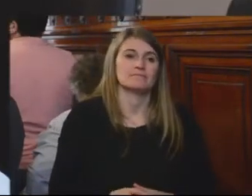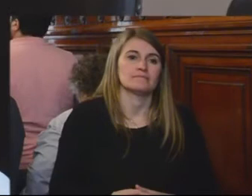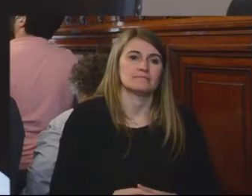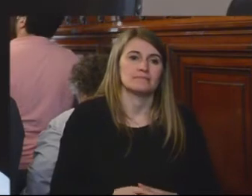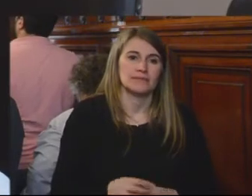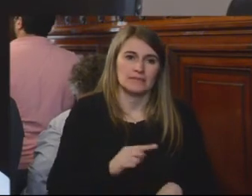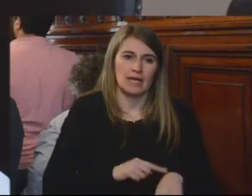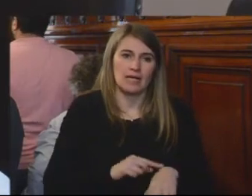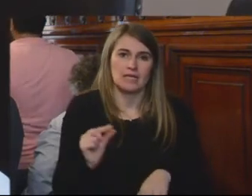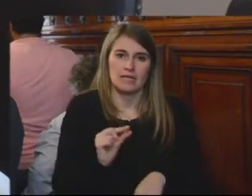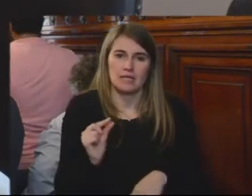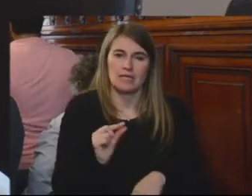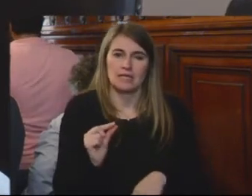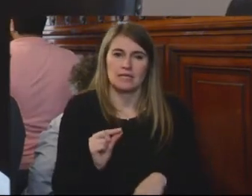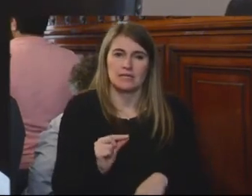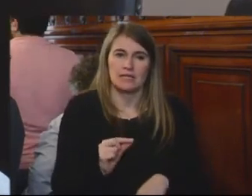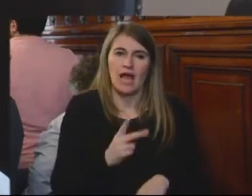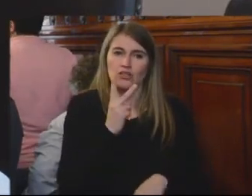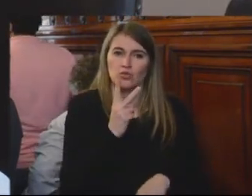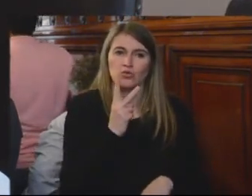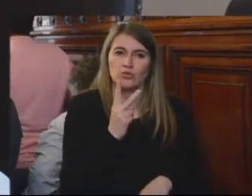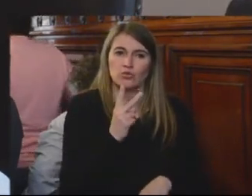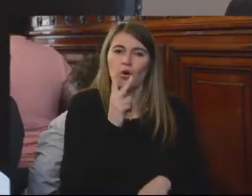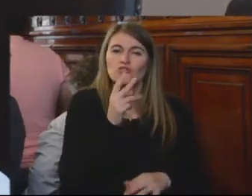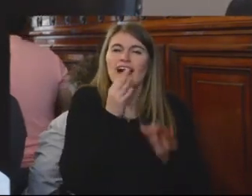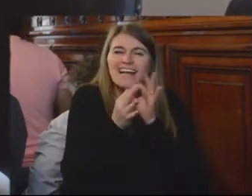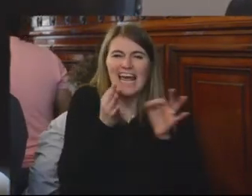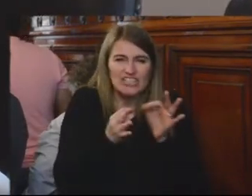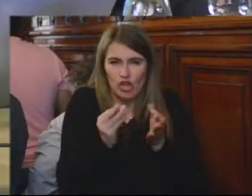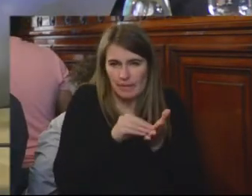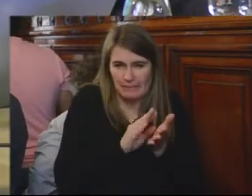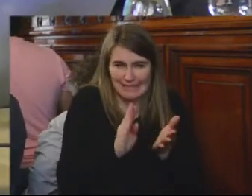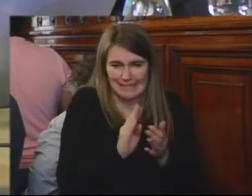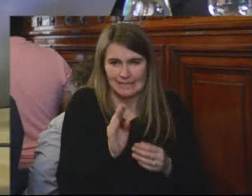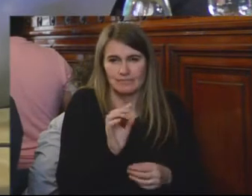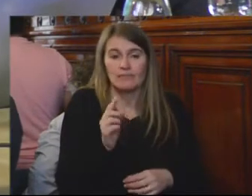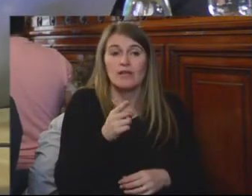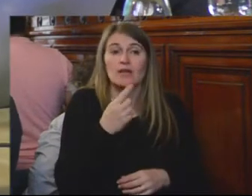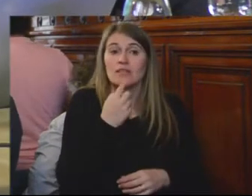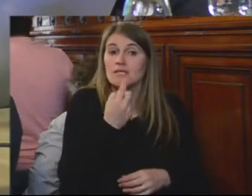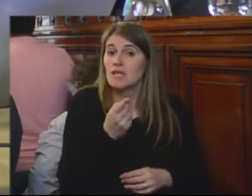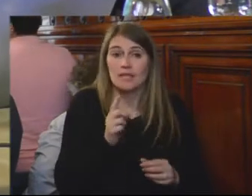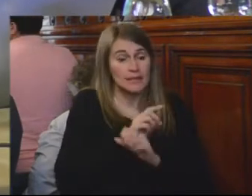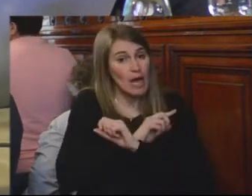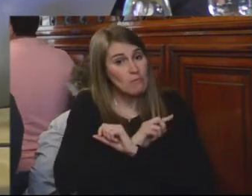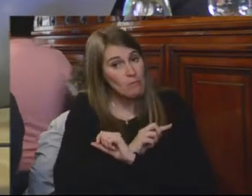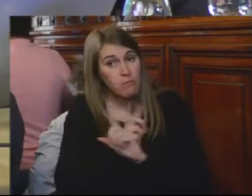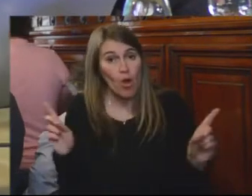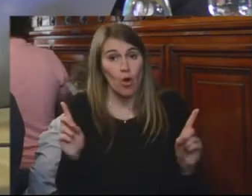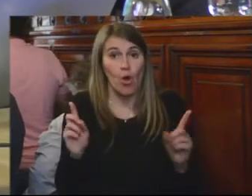dos aclaraciones en relación a la energía que tampoco se ha resuelto se ha disuelto y